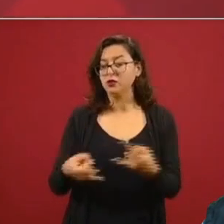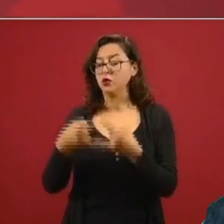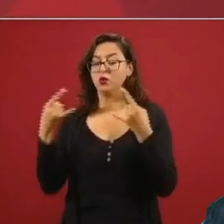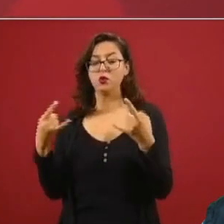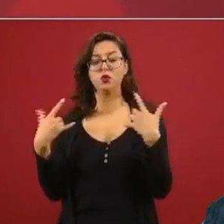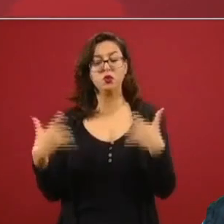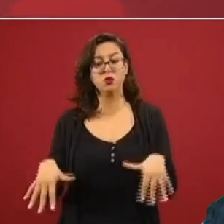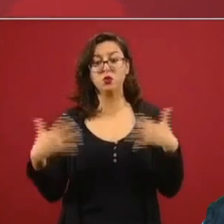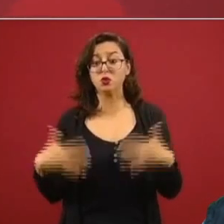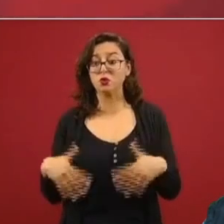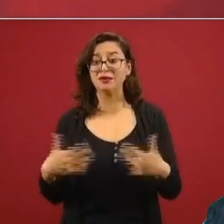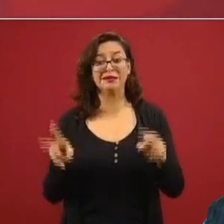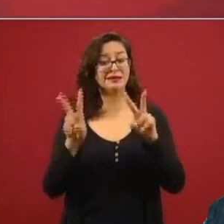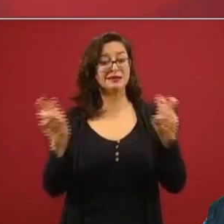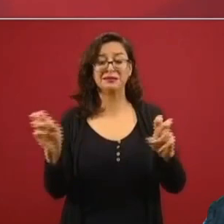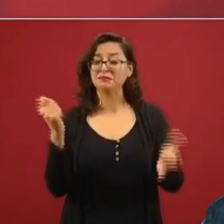graves.